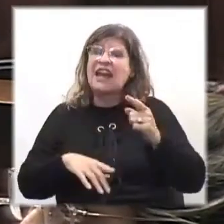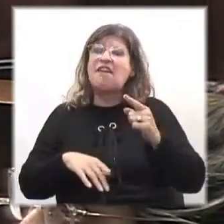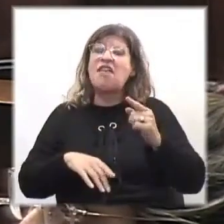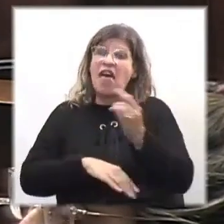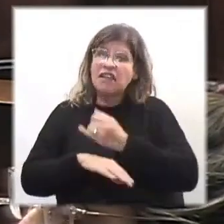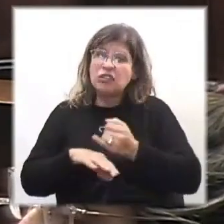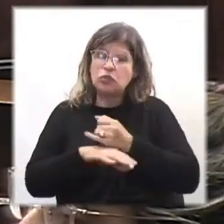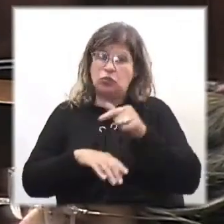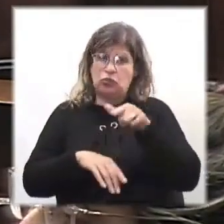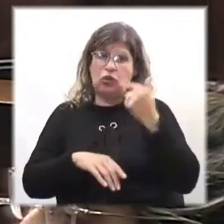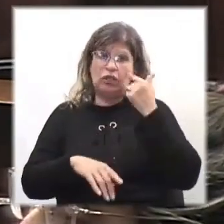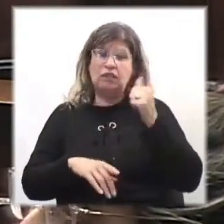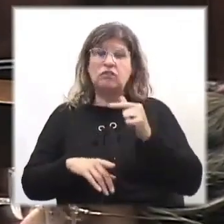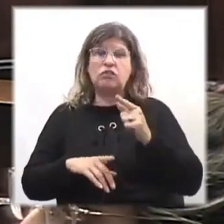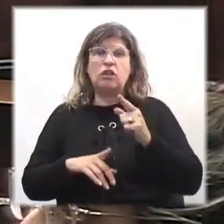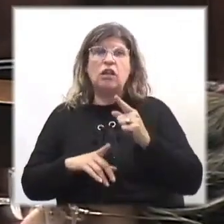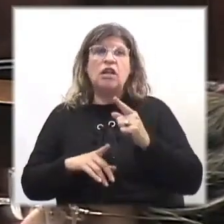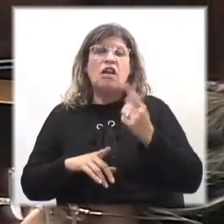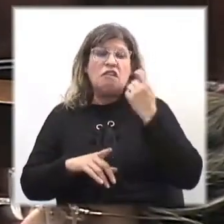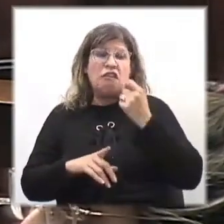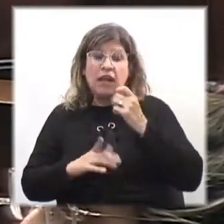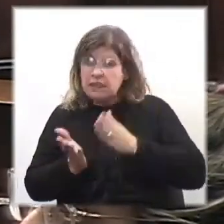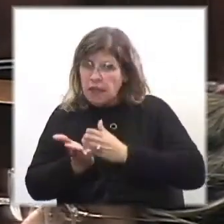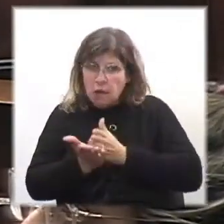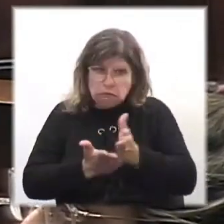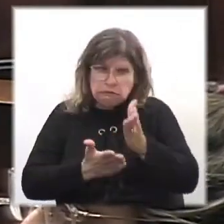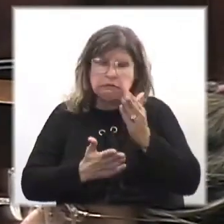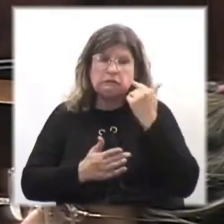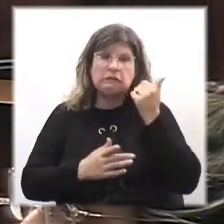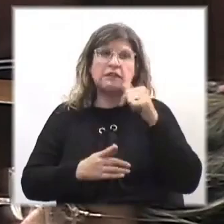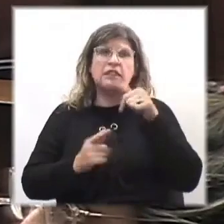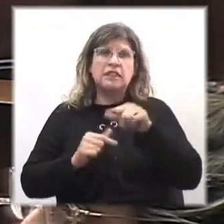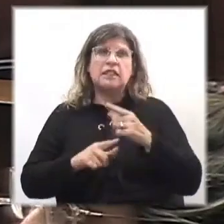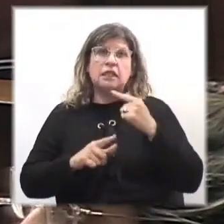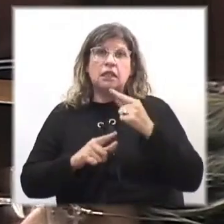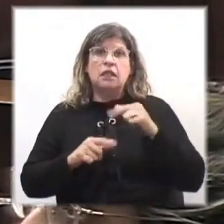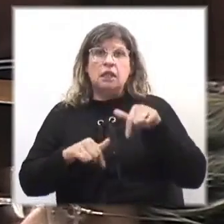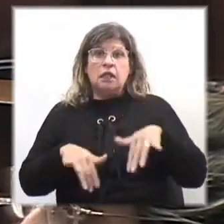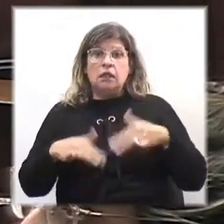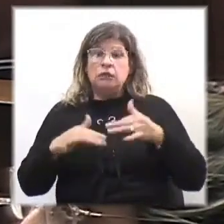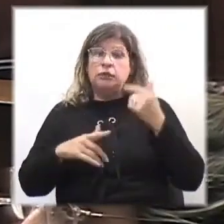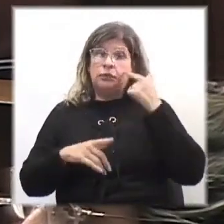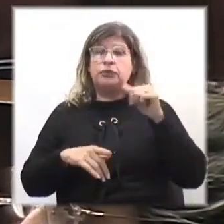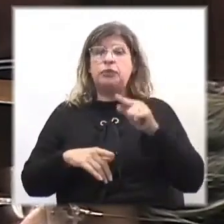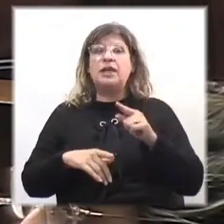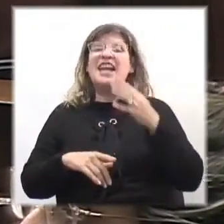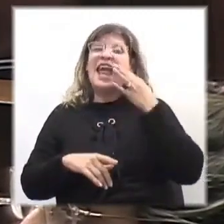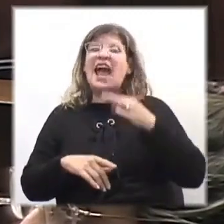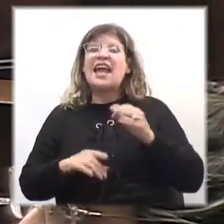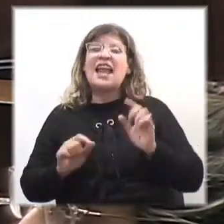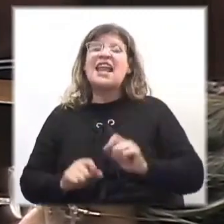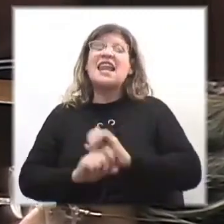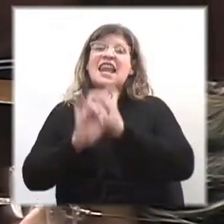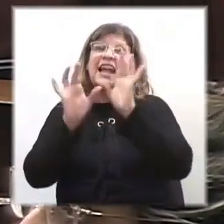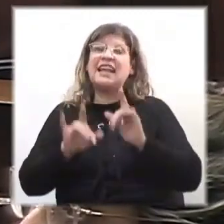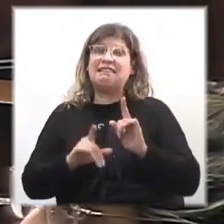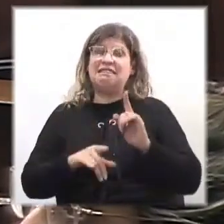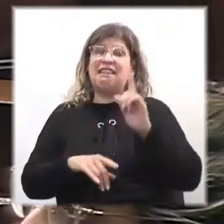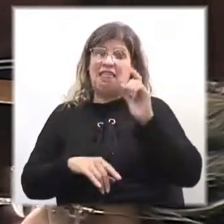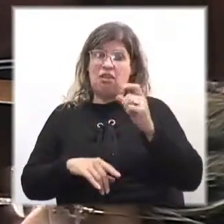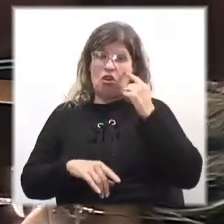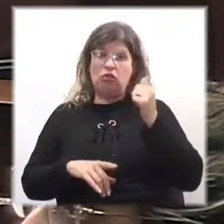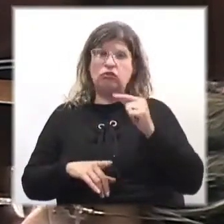supone tanta desorientación que pone jaque la credibilidad de ose un Pilar fundamental